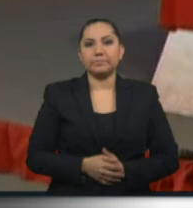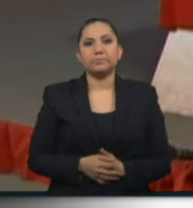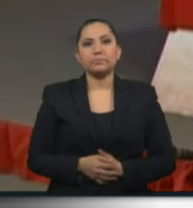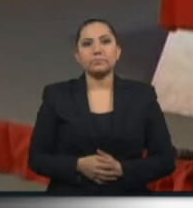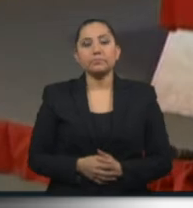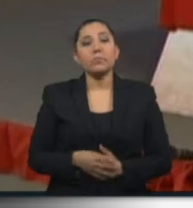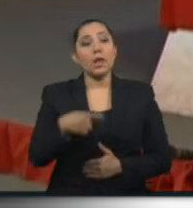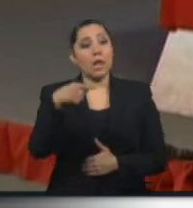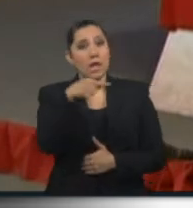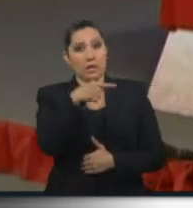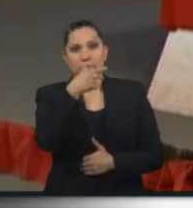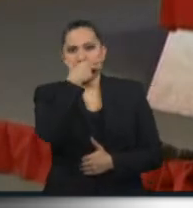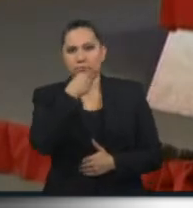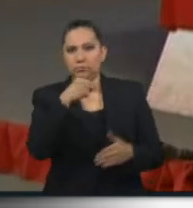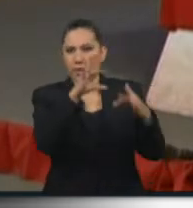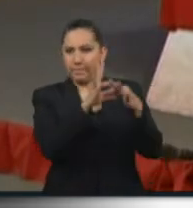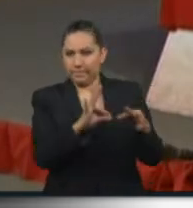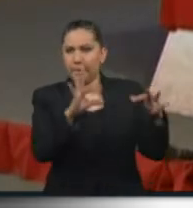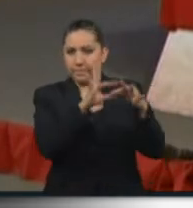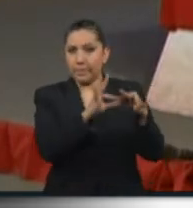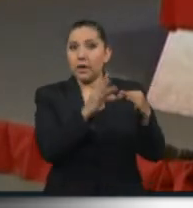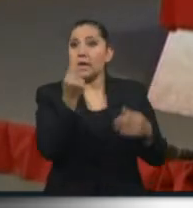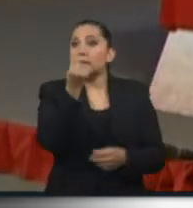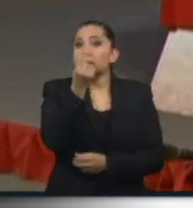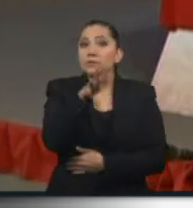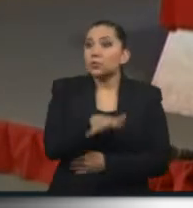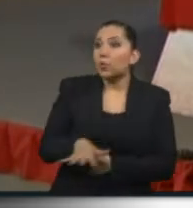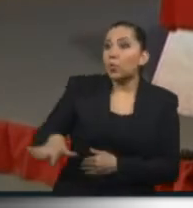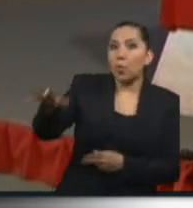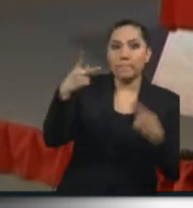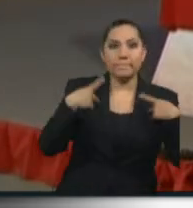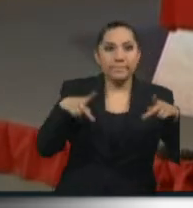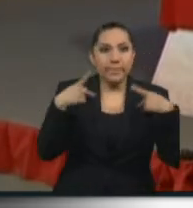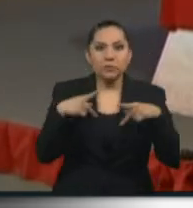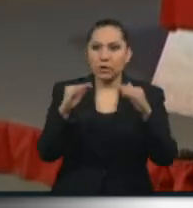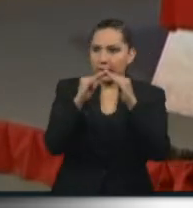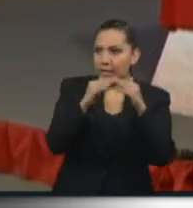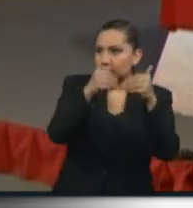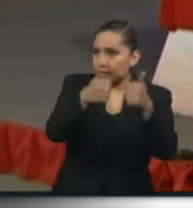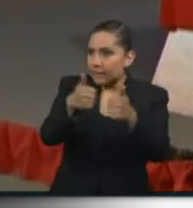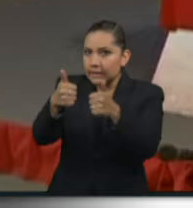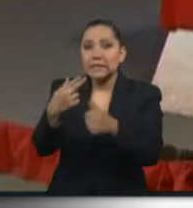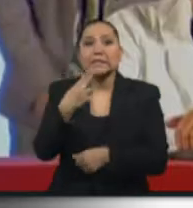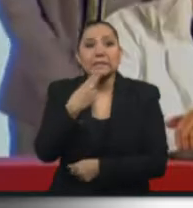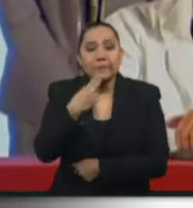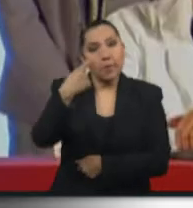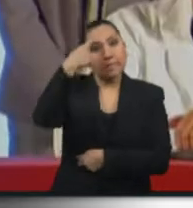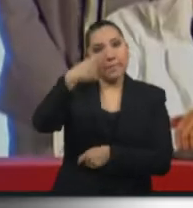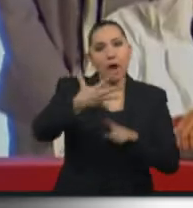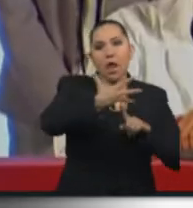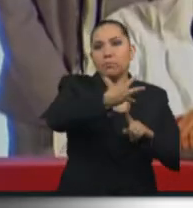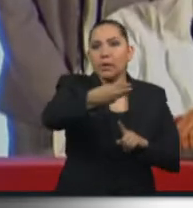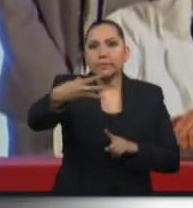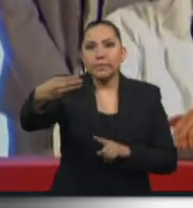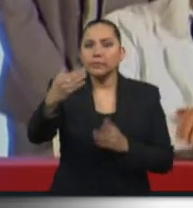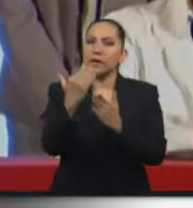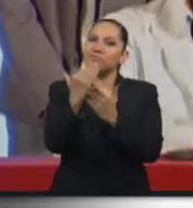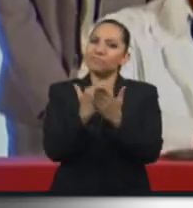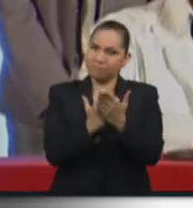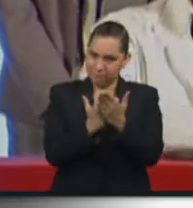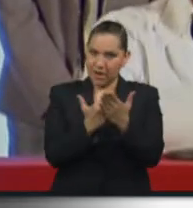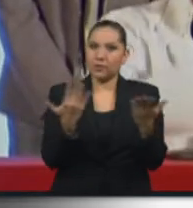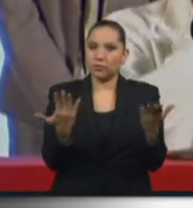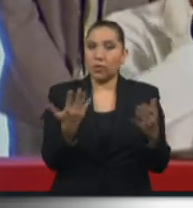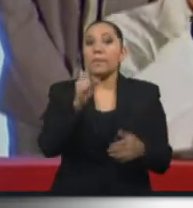Subrayó que frenar la movilización social contribuye a aplanar la curva de contagios y por ello hizo un llamado también al